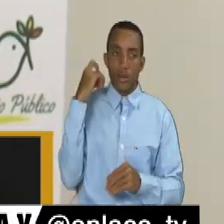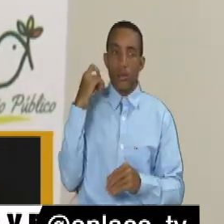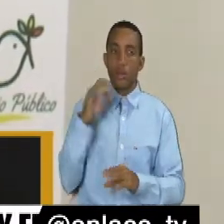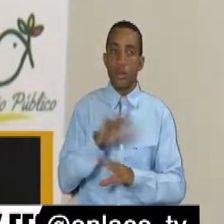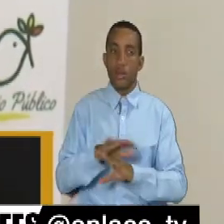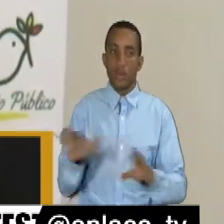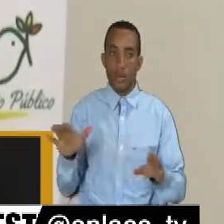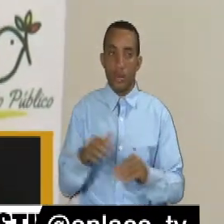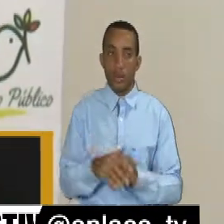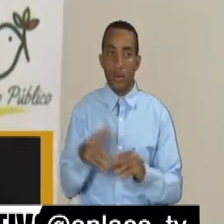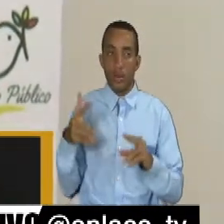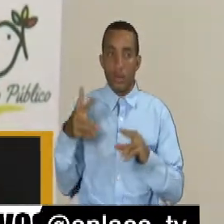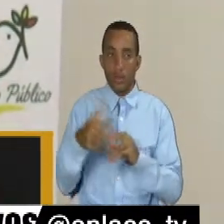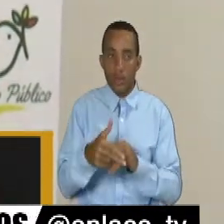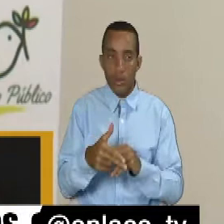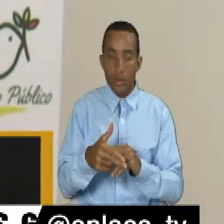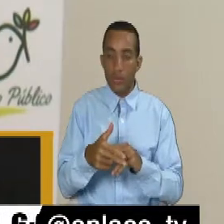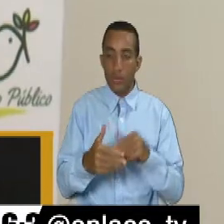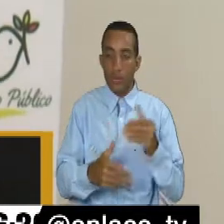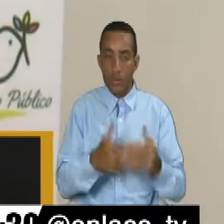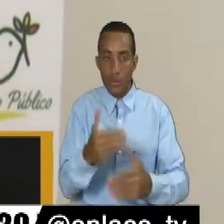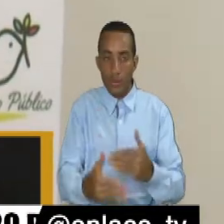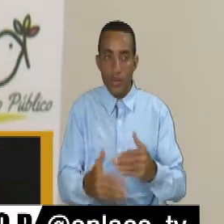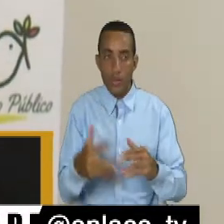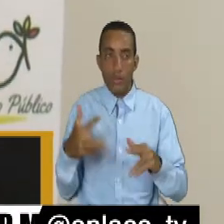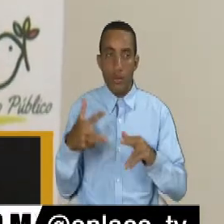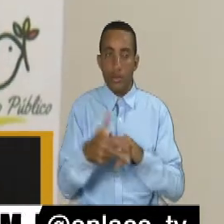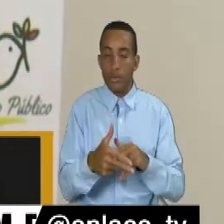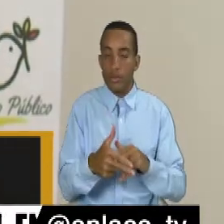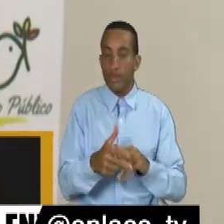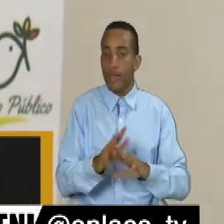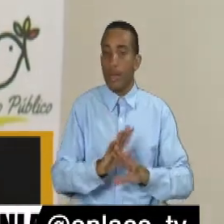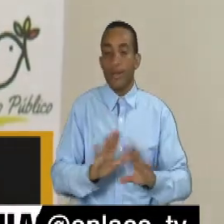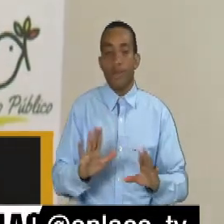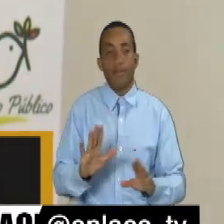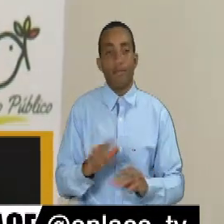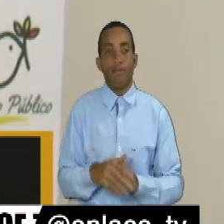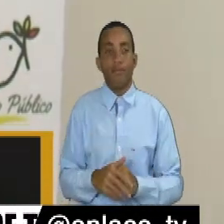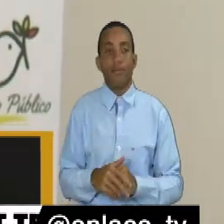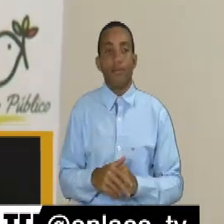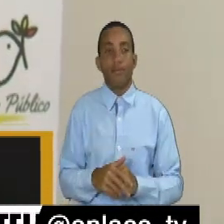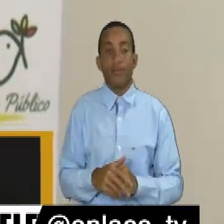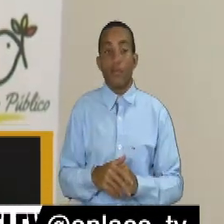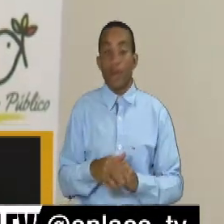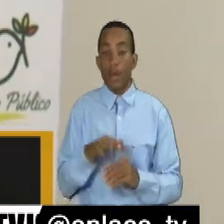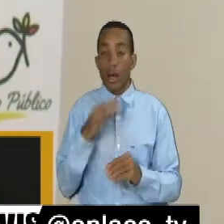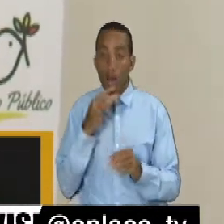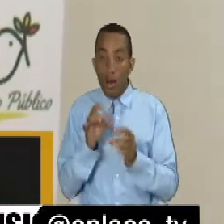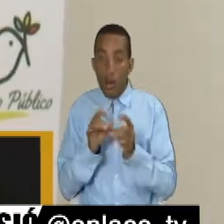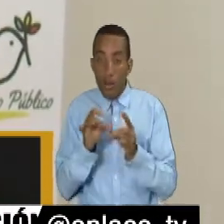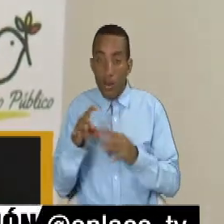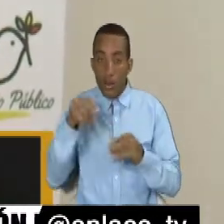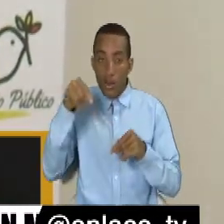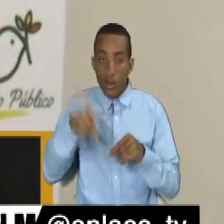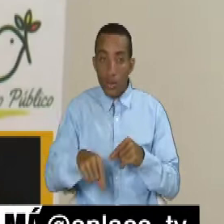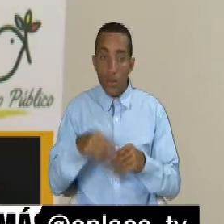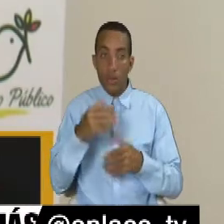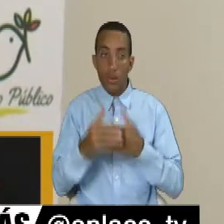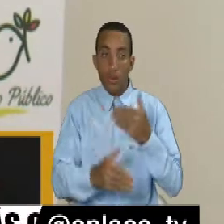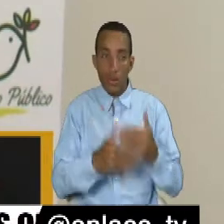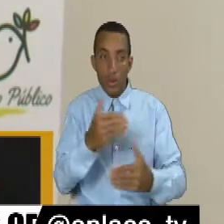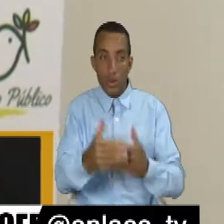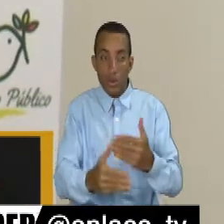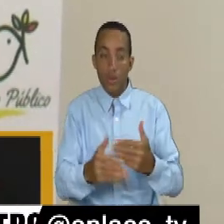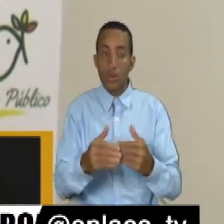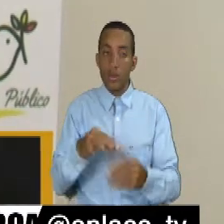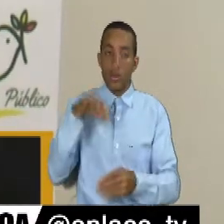la suspensión del proceso quedó sin efectos. Significa que al momento, a la fecha de hoy, el proceso de